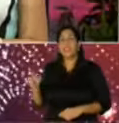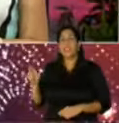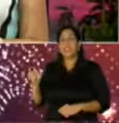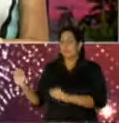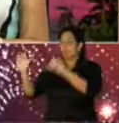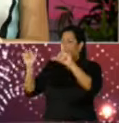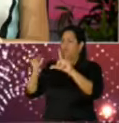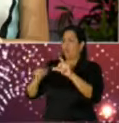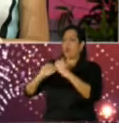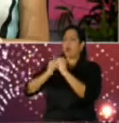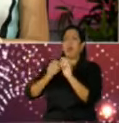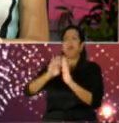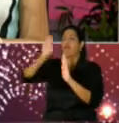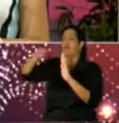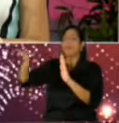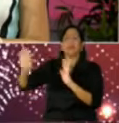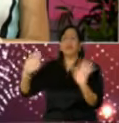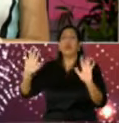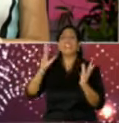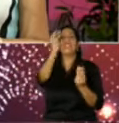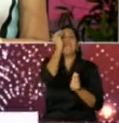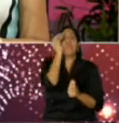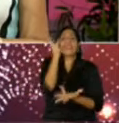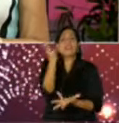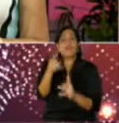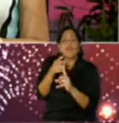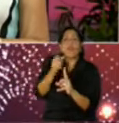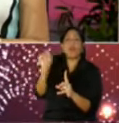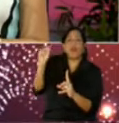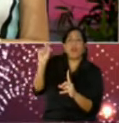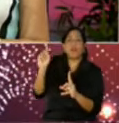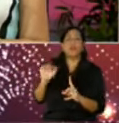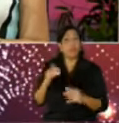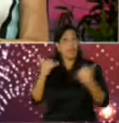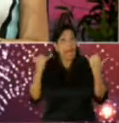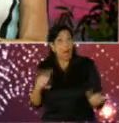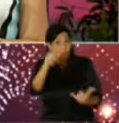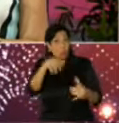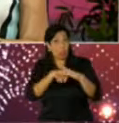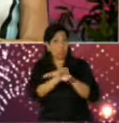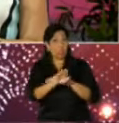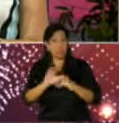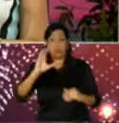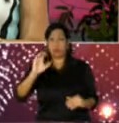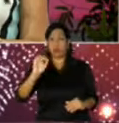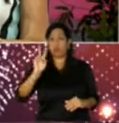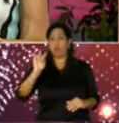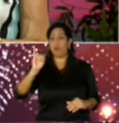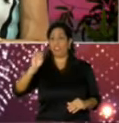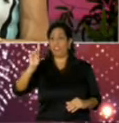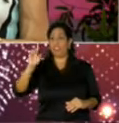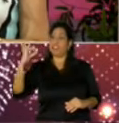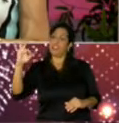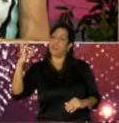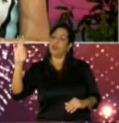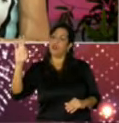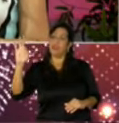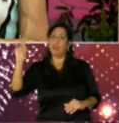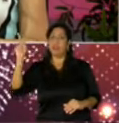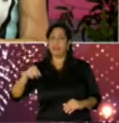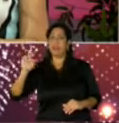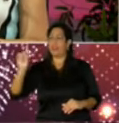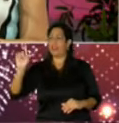información. Interesante, si ustedes se entran hoy a COVID-19 dashboard para Puerto Rico y para el mundo, van a ver todo el mundo